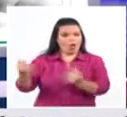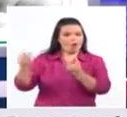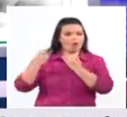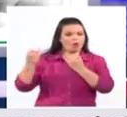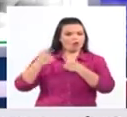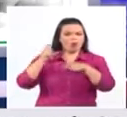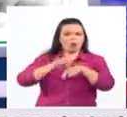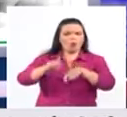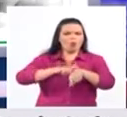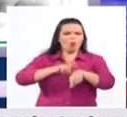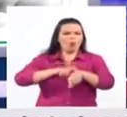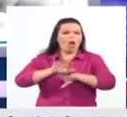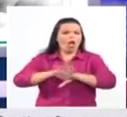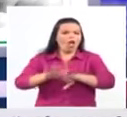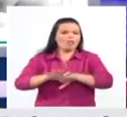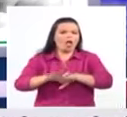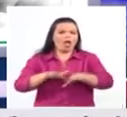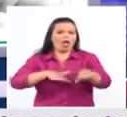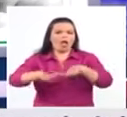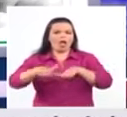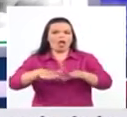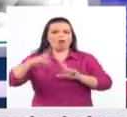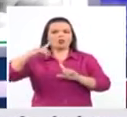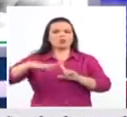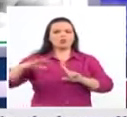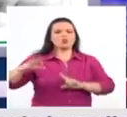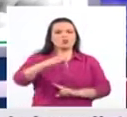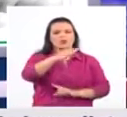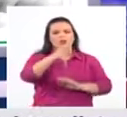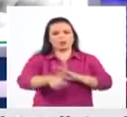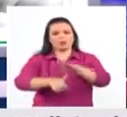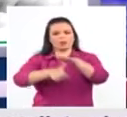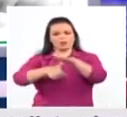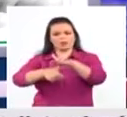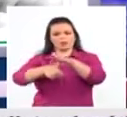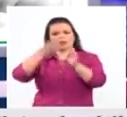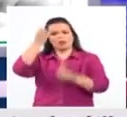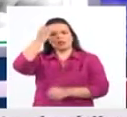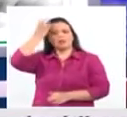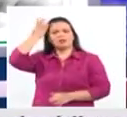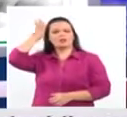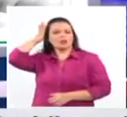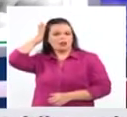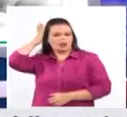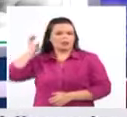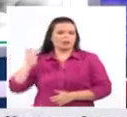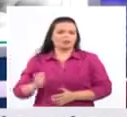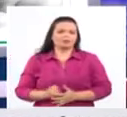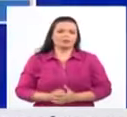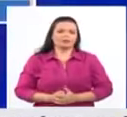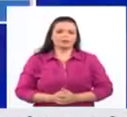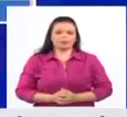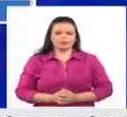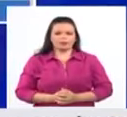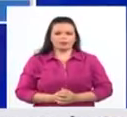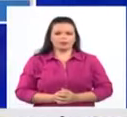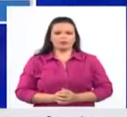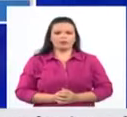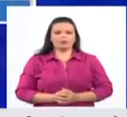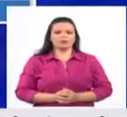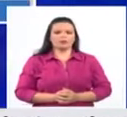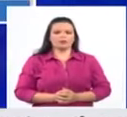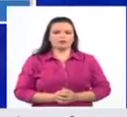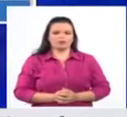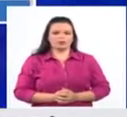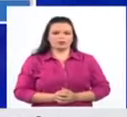listo el Twitter del presidente Miguel Díaz-Canel Bermúdez, el presidente cubano, que hace solo unos minutos